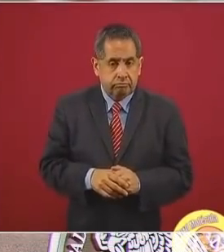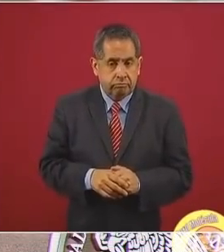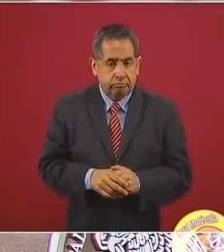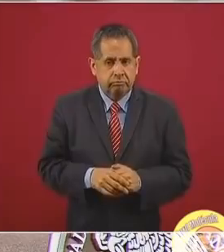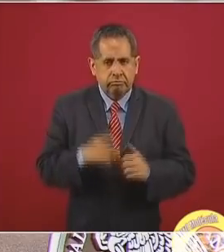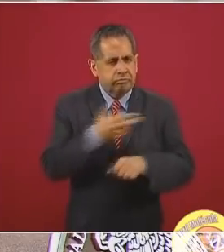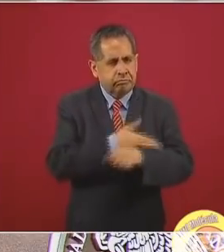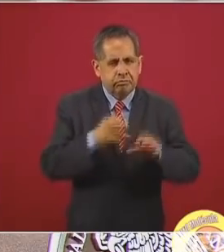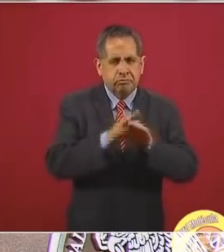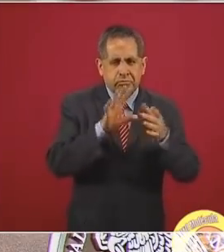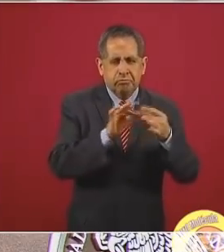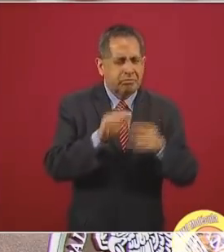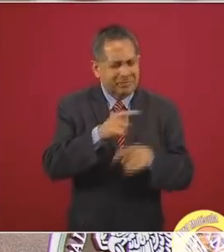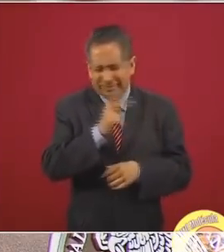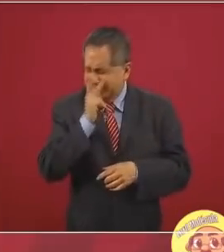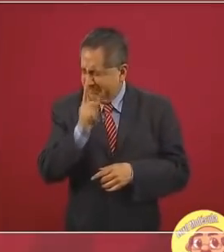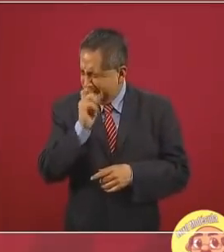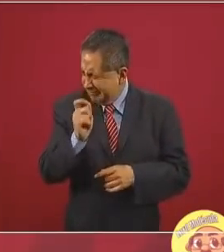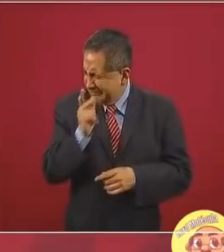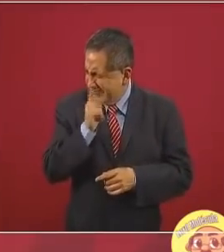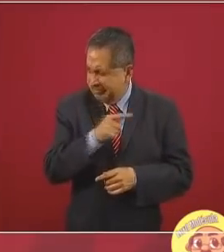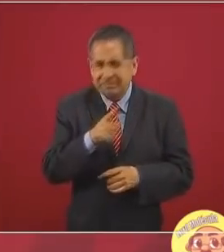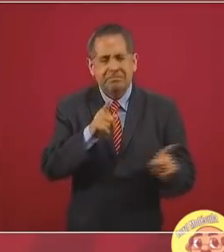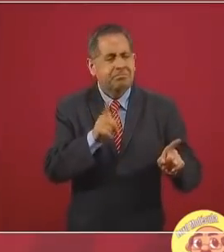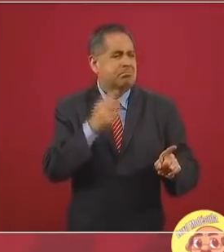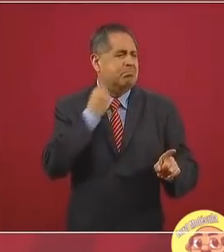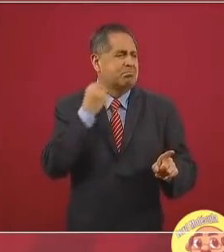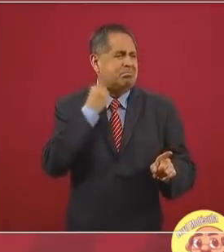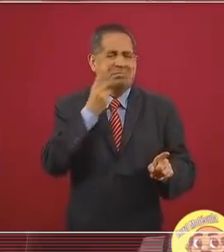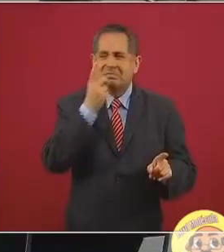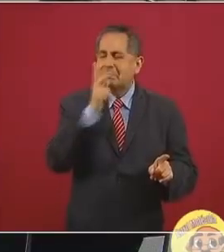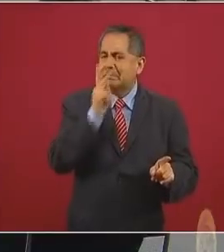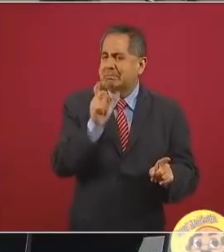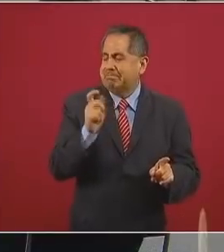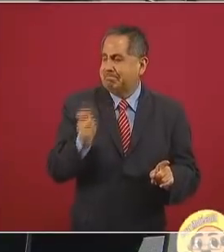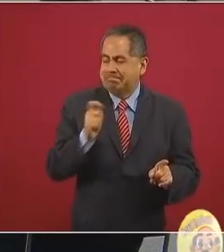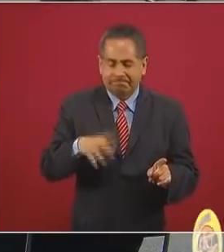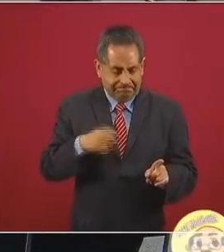todo el procedimiento. Utilizó un término, creo que su abogado